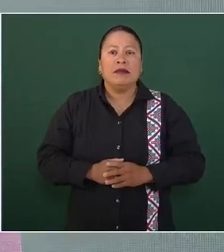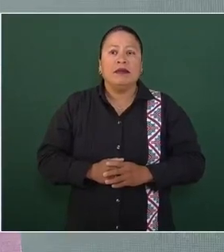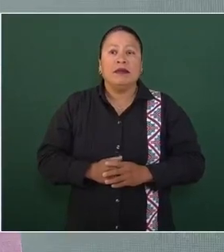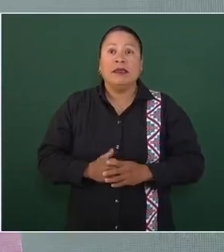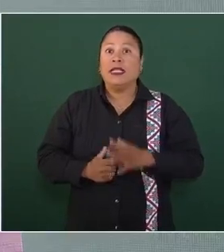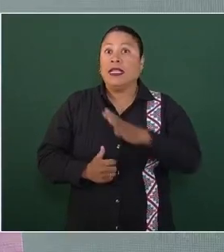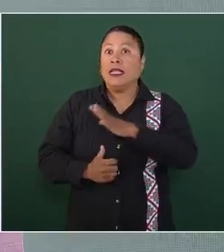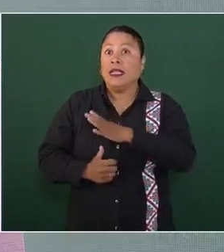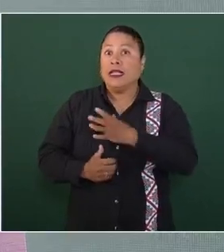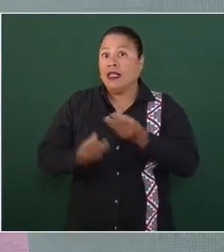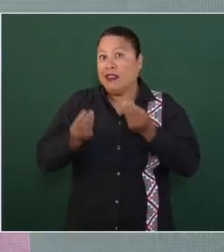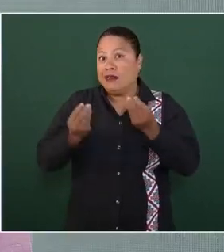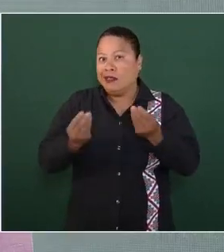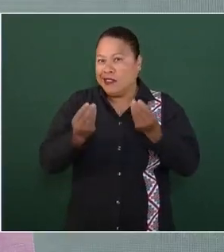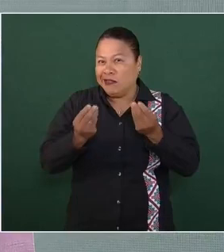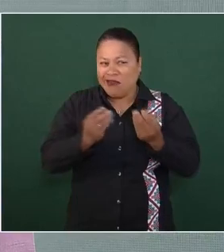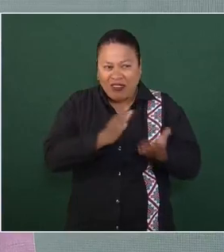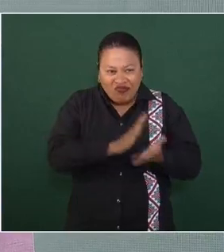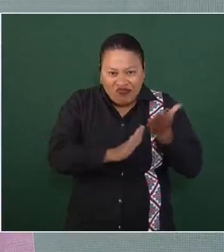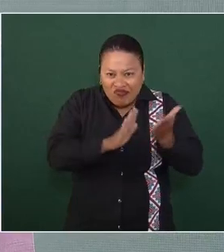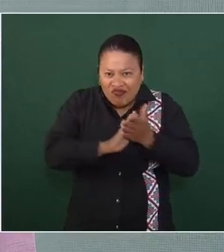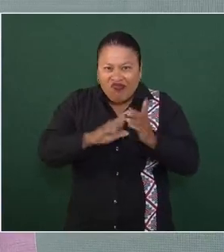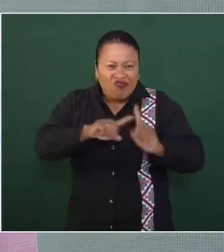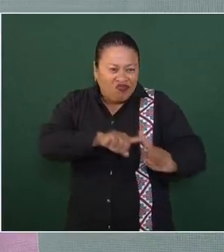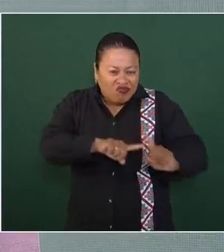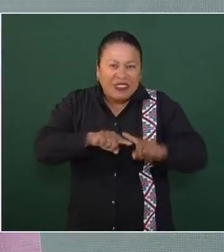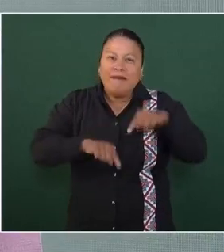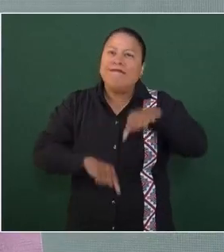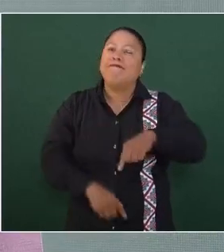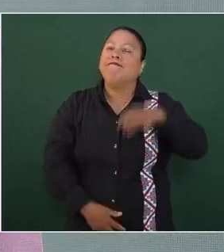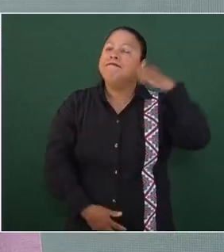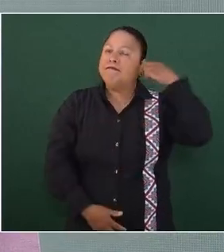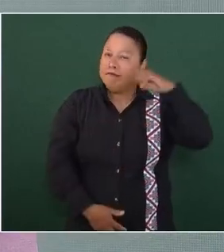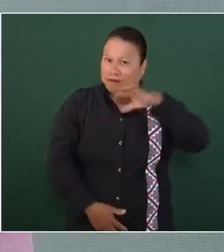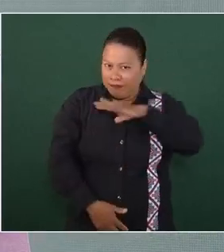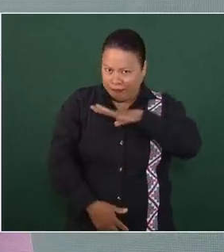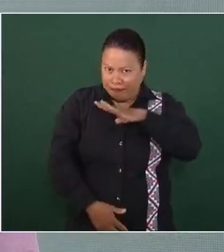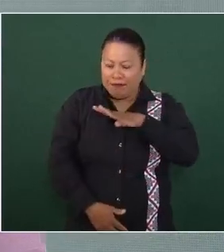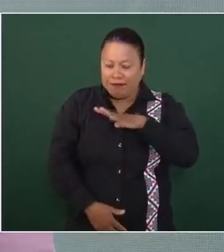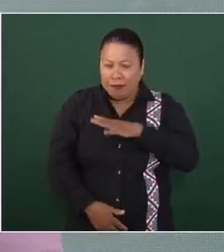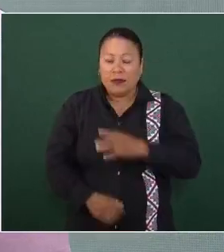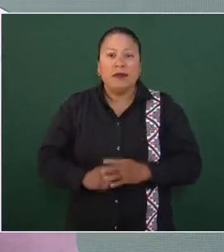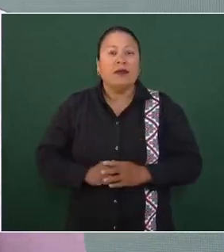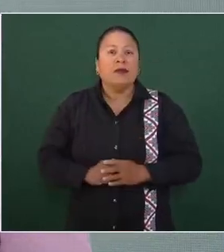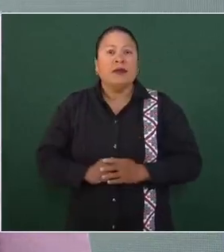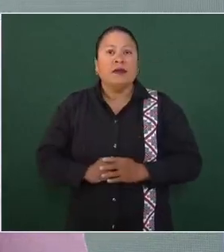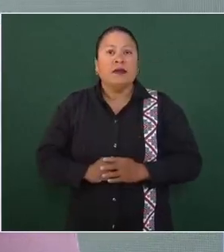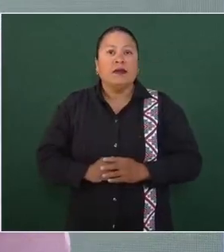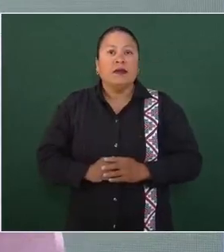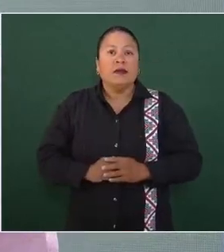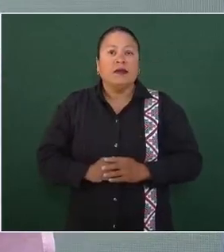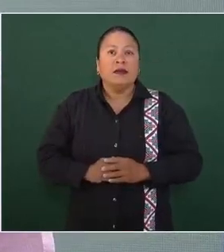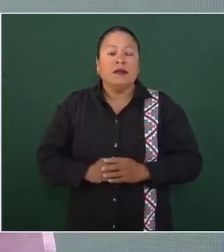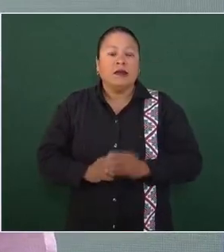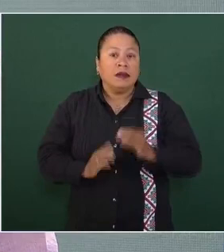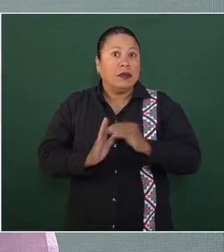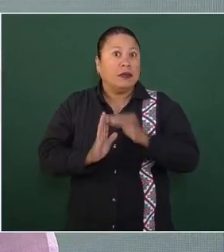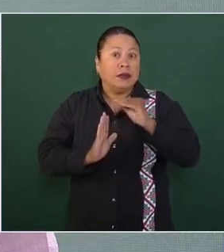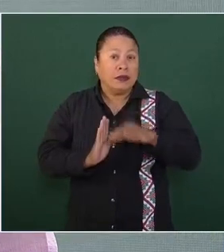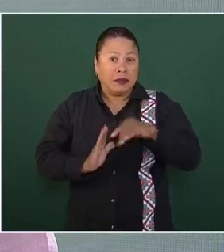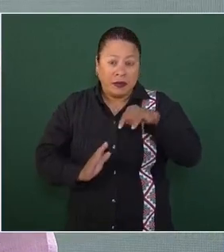bastantes obras en Oaxaca se hablaba aquí